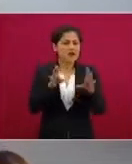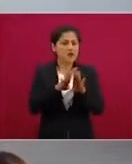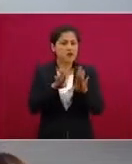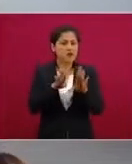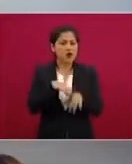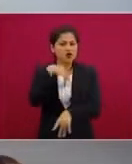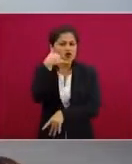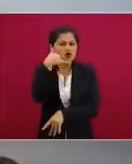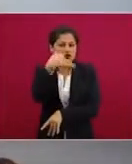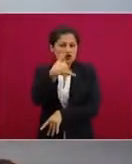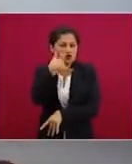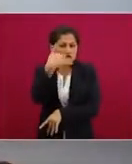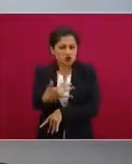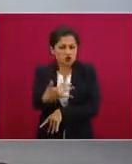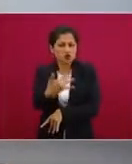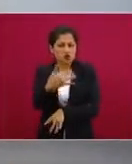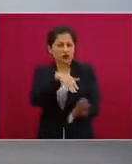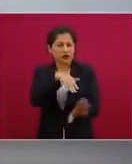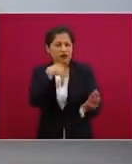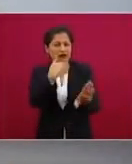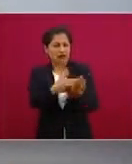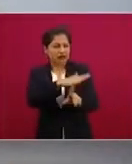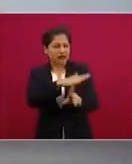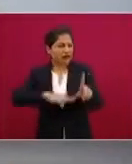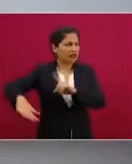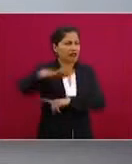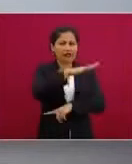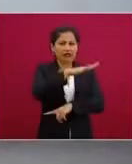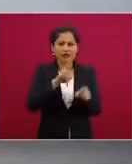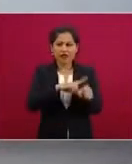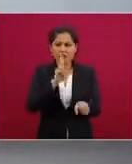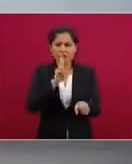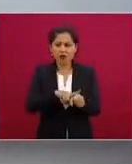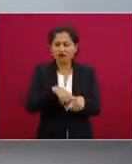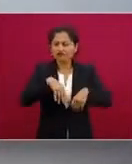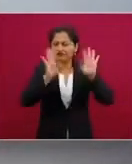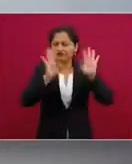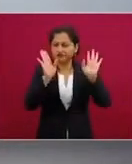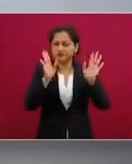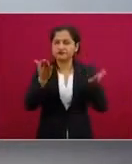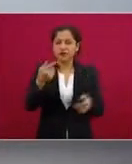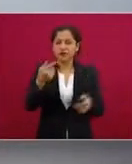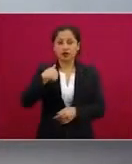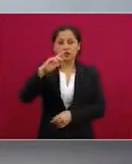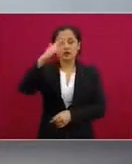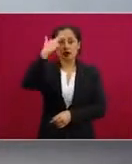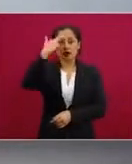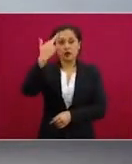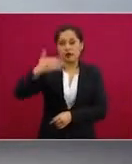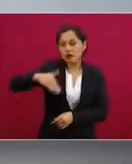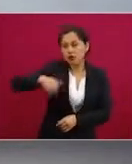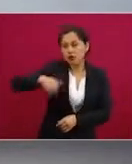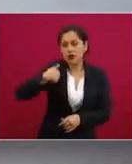nuestra belleza natural. Hace poco fui a Baja California, a La